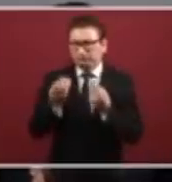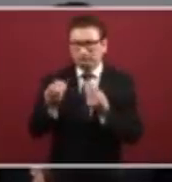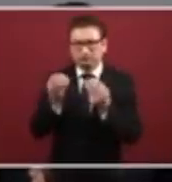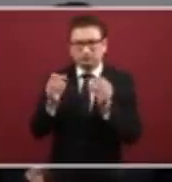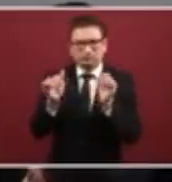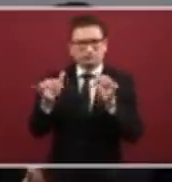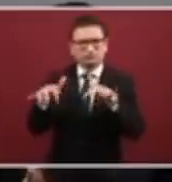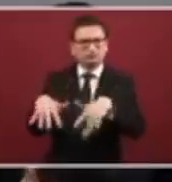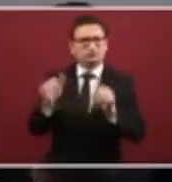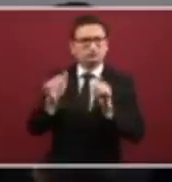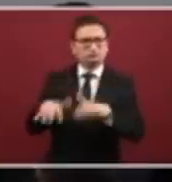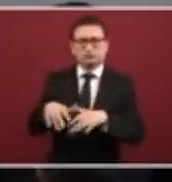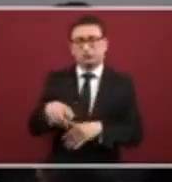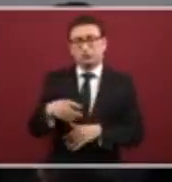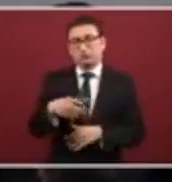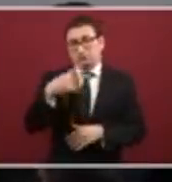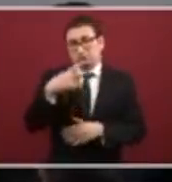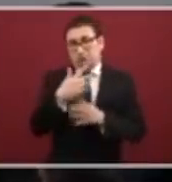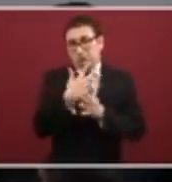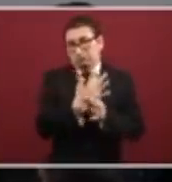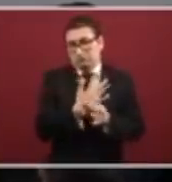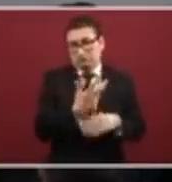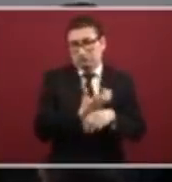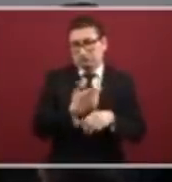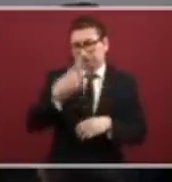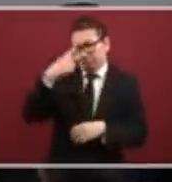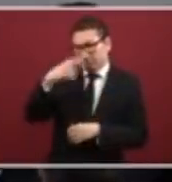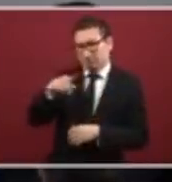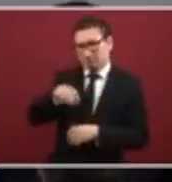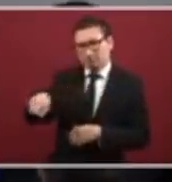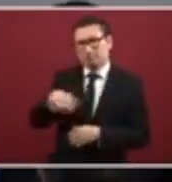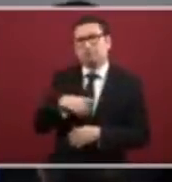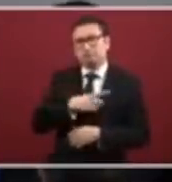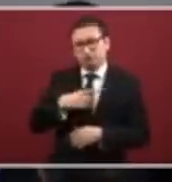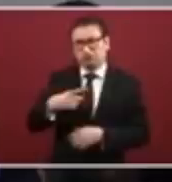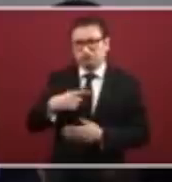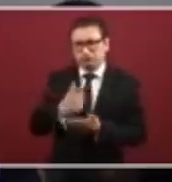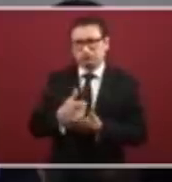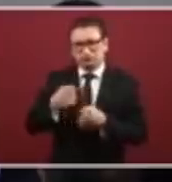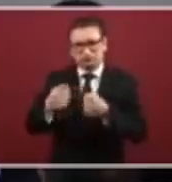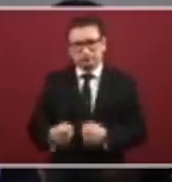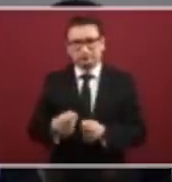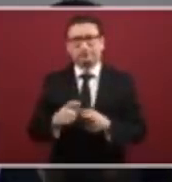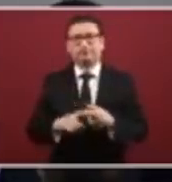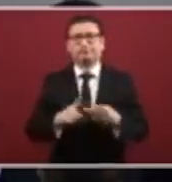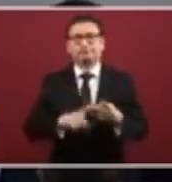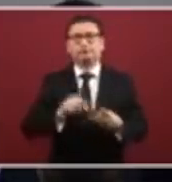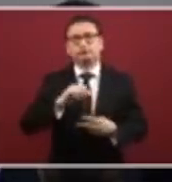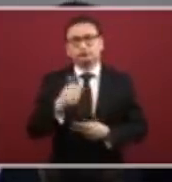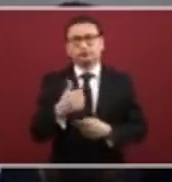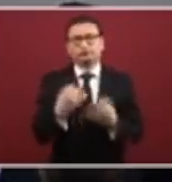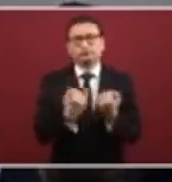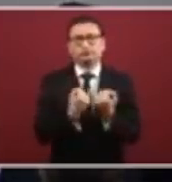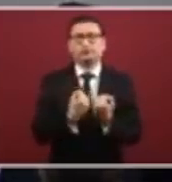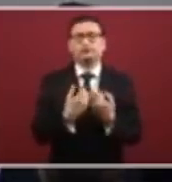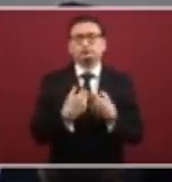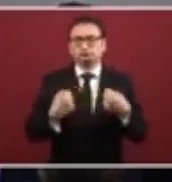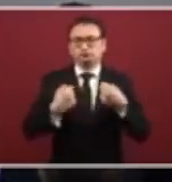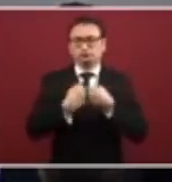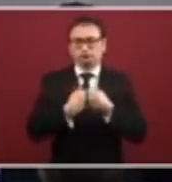que México se haga cargo de su seguridad. Y la otra, en la frontera sur se llegó a un récord